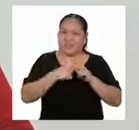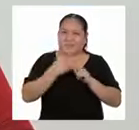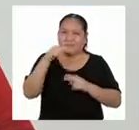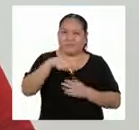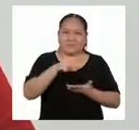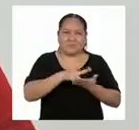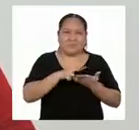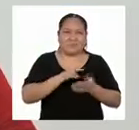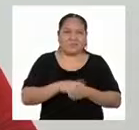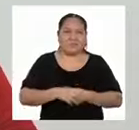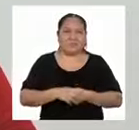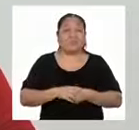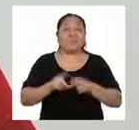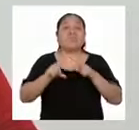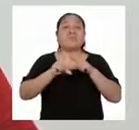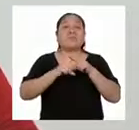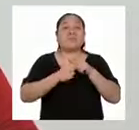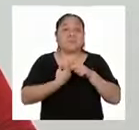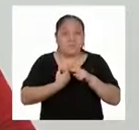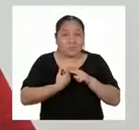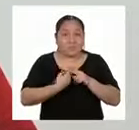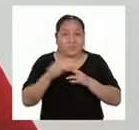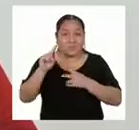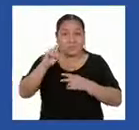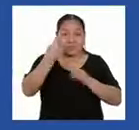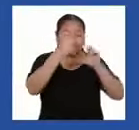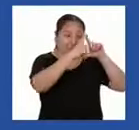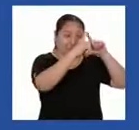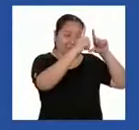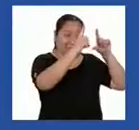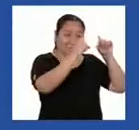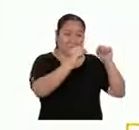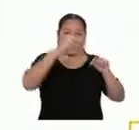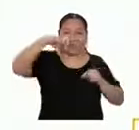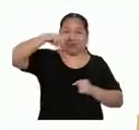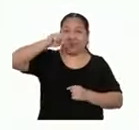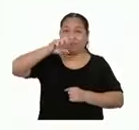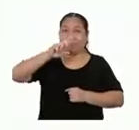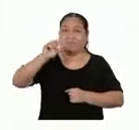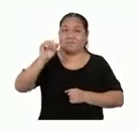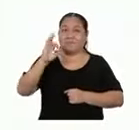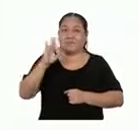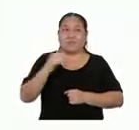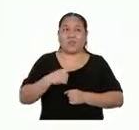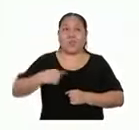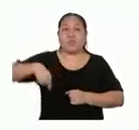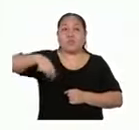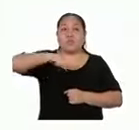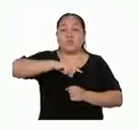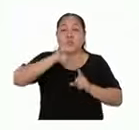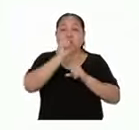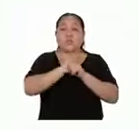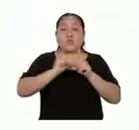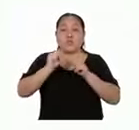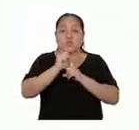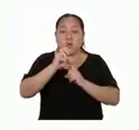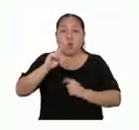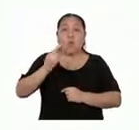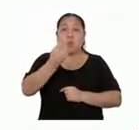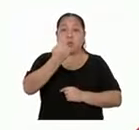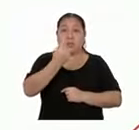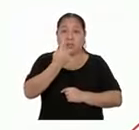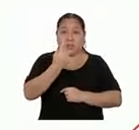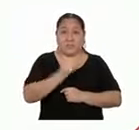lectura. Empecemos con el primer párrafo. Nosotros somos una sociedad singular e